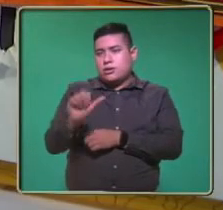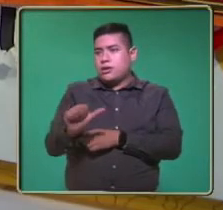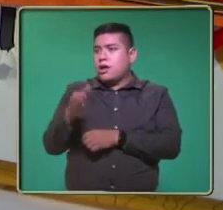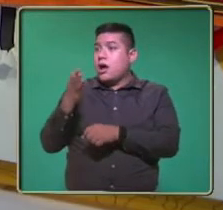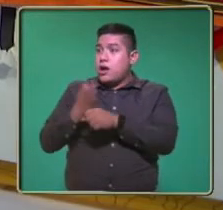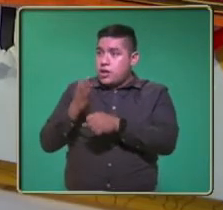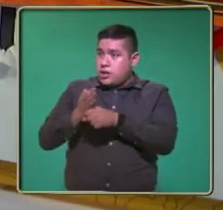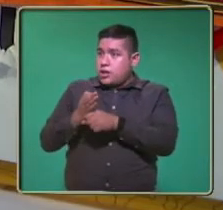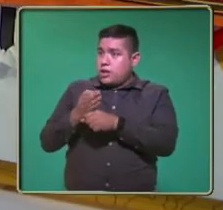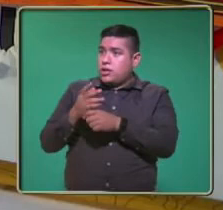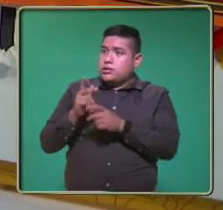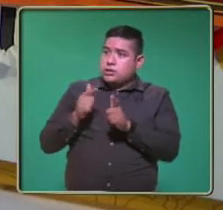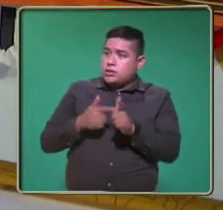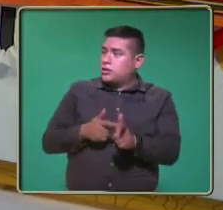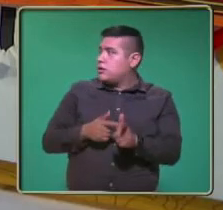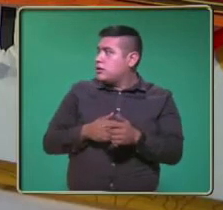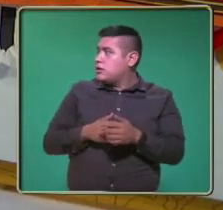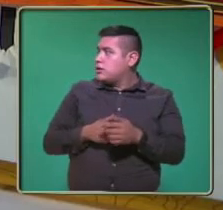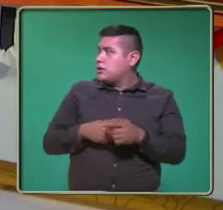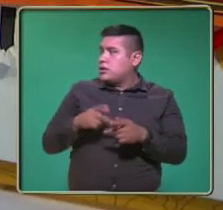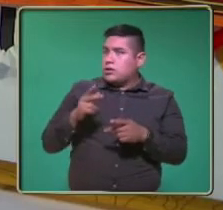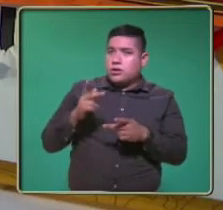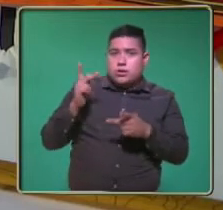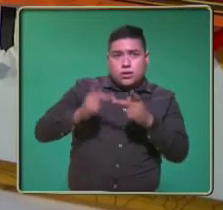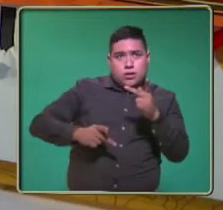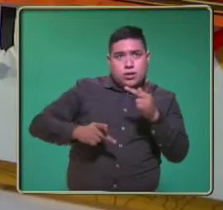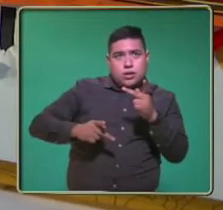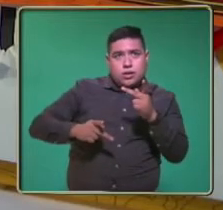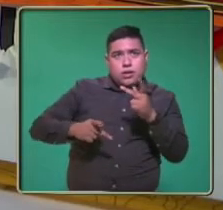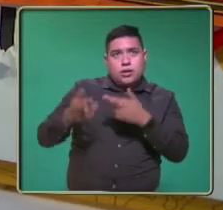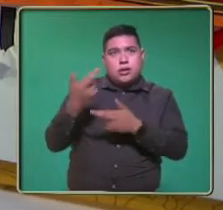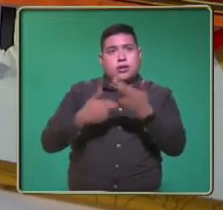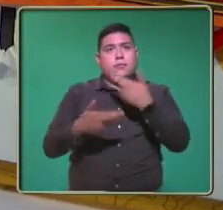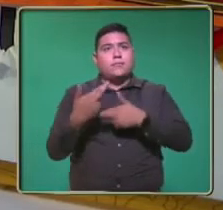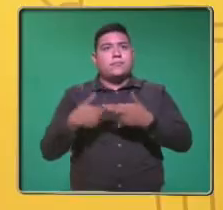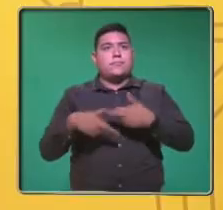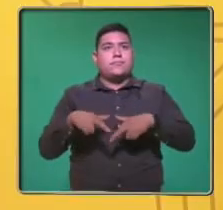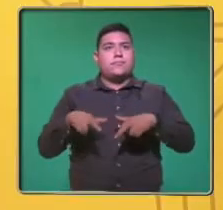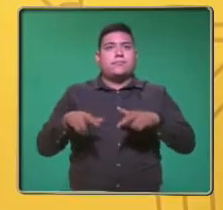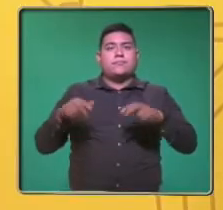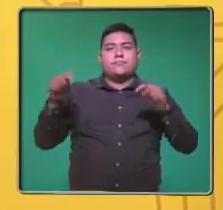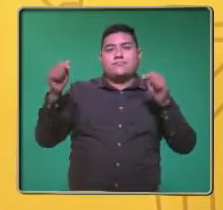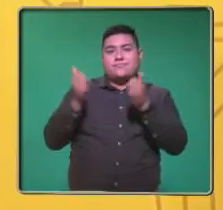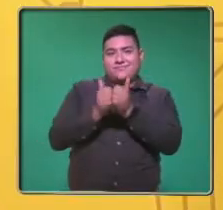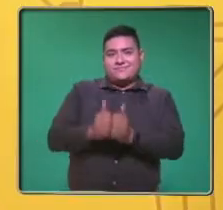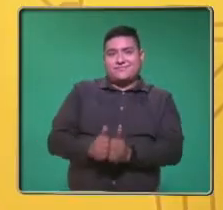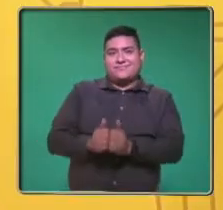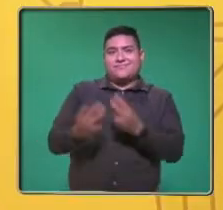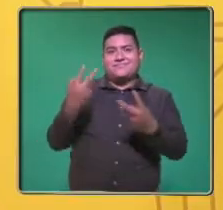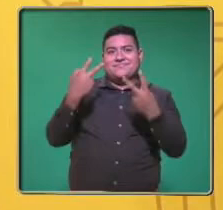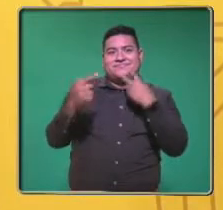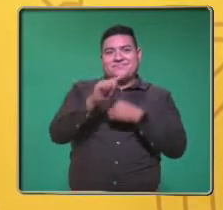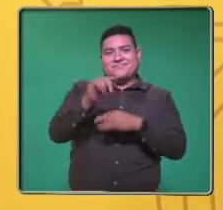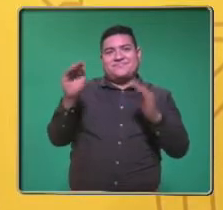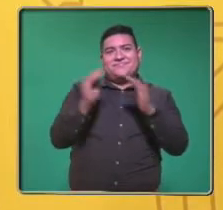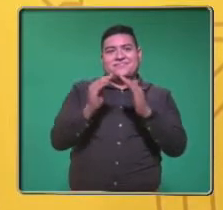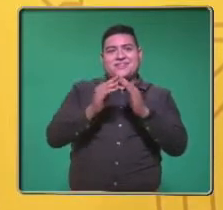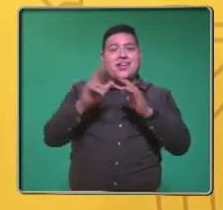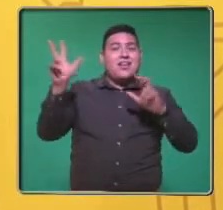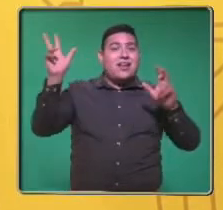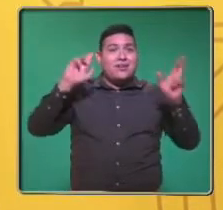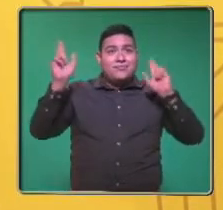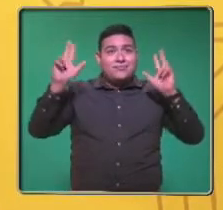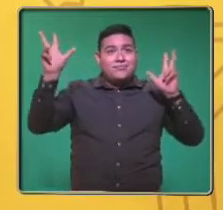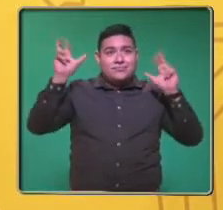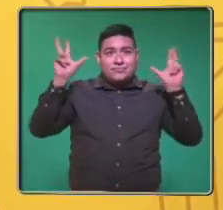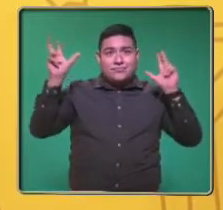ahorita continuamos con las sugerencias. Vamos a una pausa y regresamos. Quédese con nosotros, usted que está en casita y usted que nos escucha en la